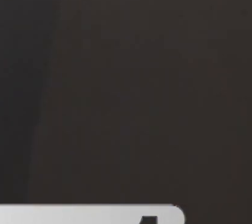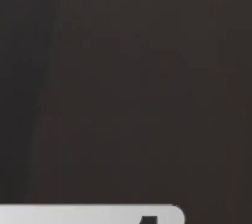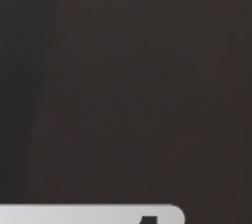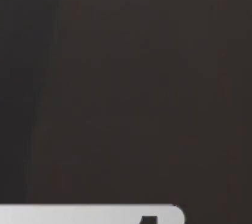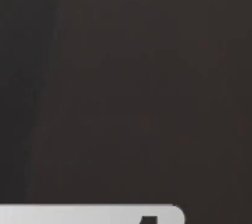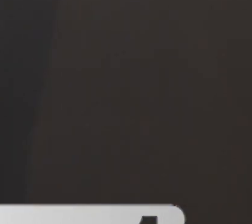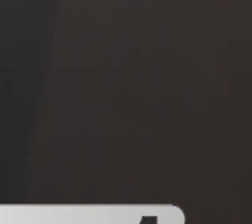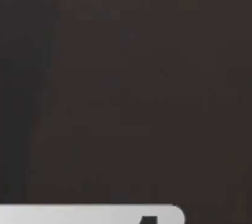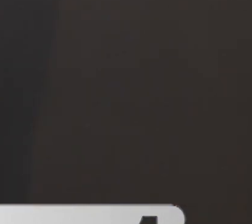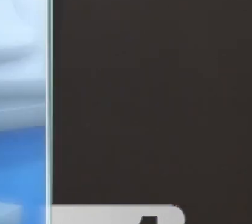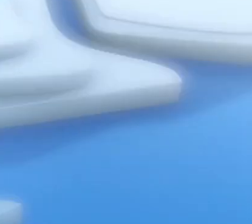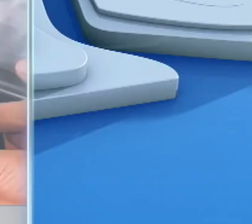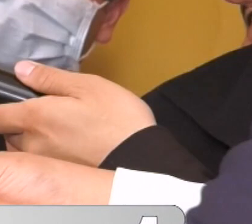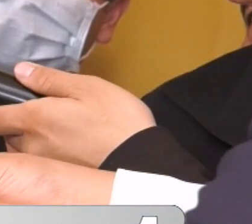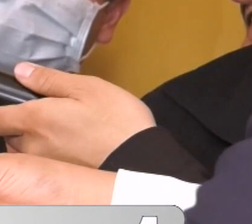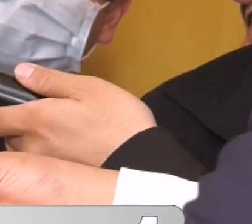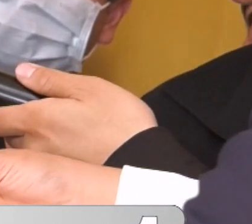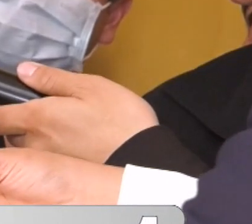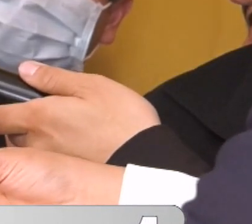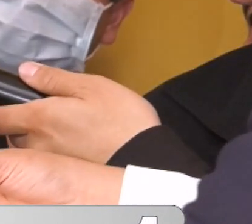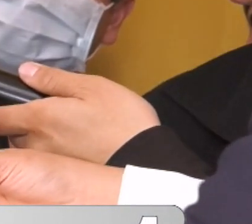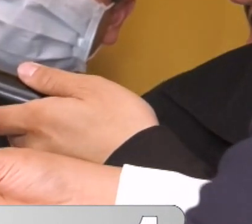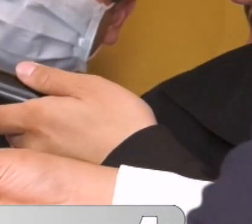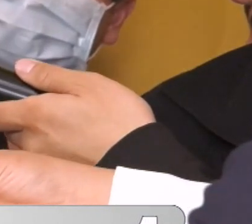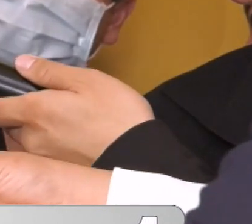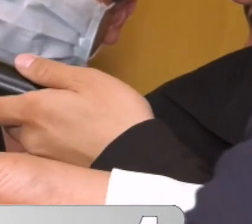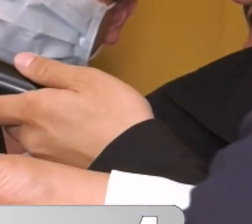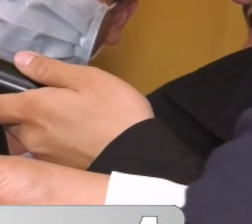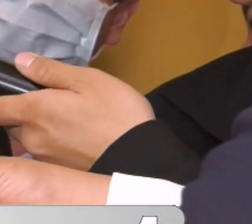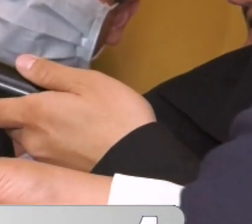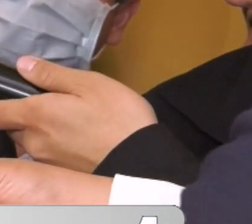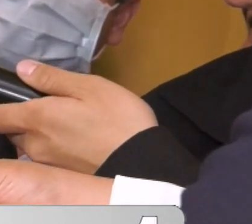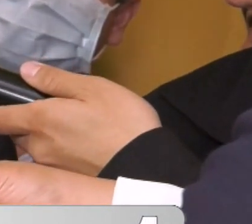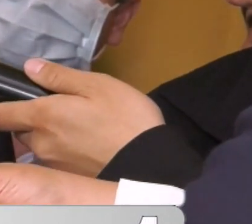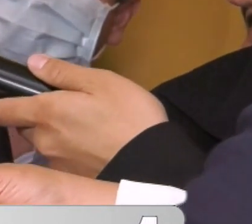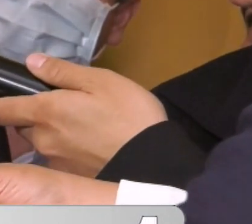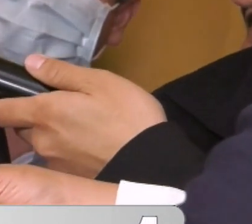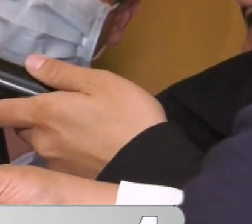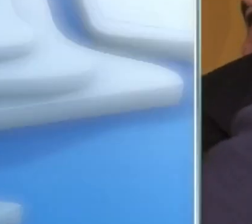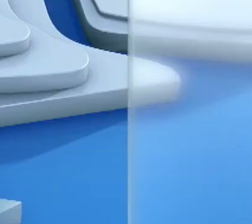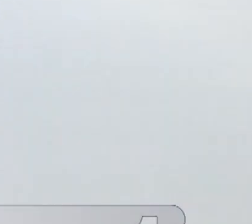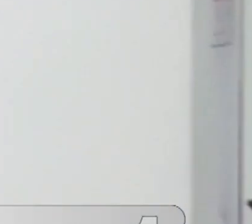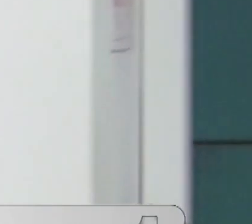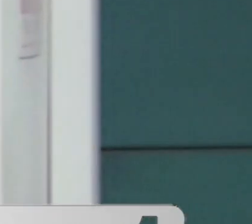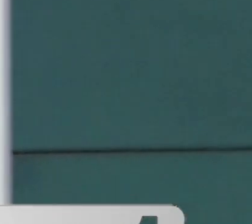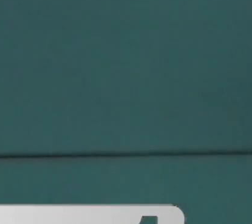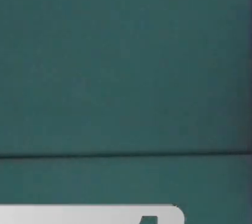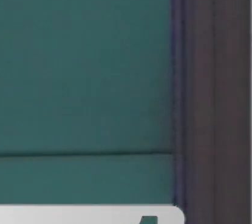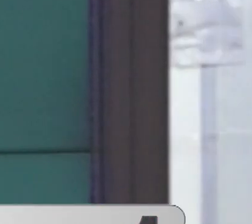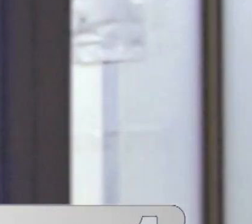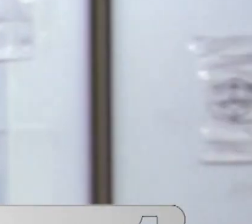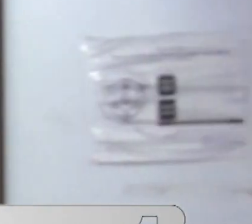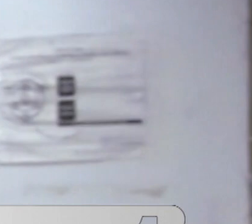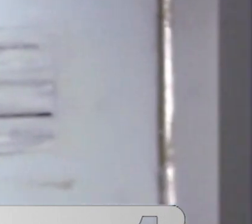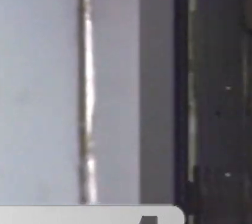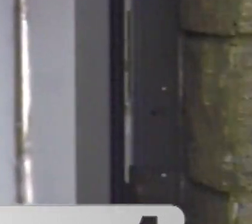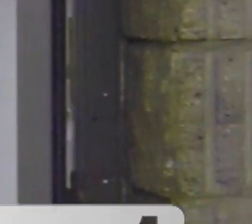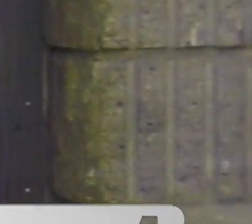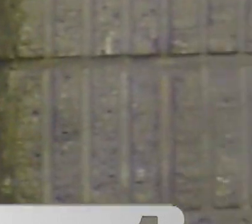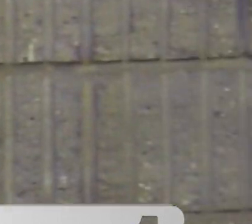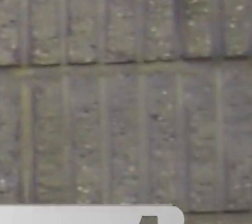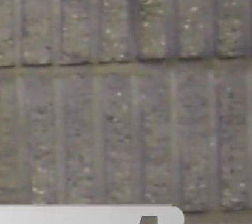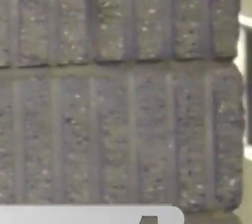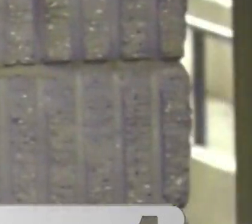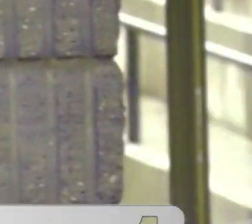reúna con Sergio Fajardo. ¿Quién será la fórmula vicepresidencial de Federico Gutiérrez? Fiscalía pide a la Corte